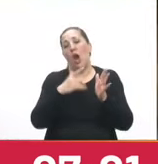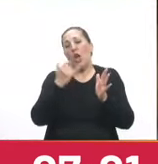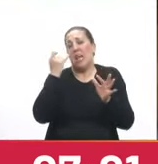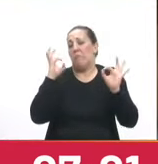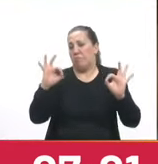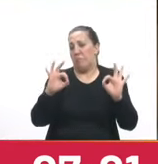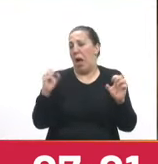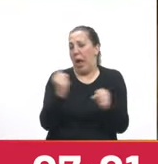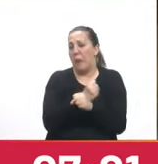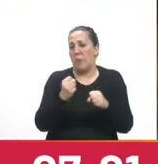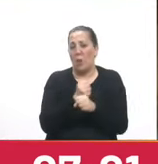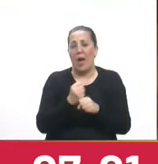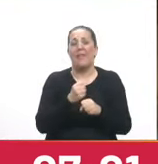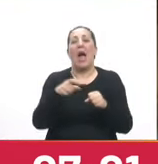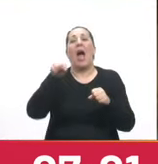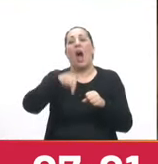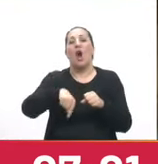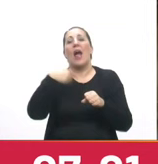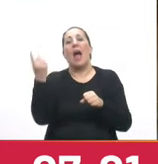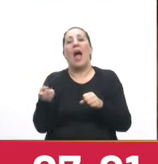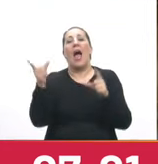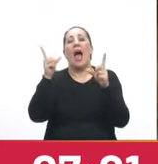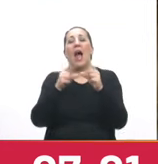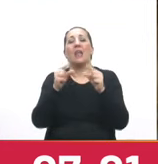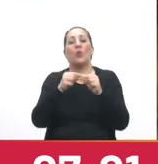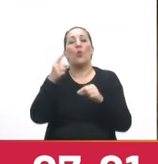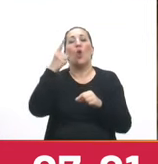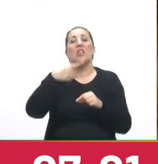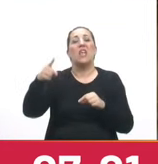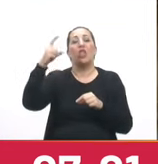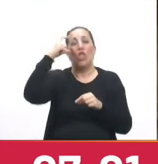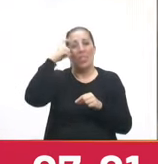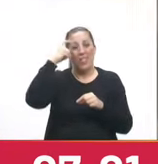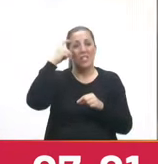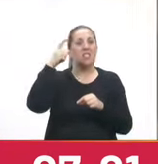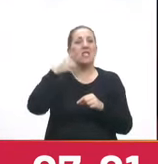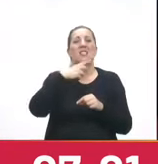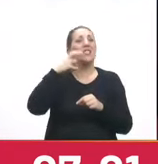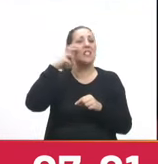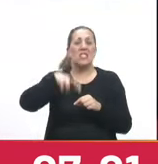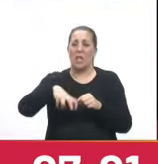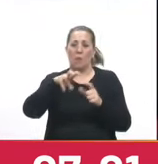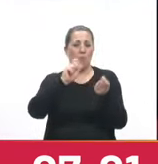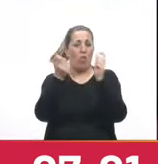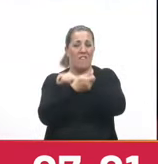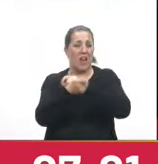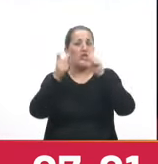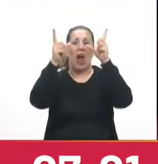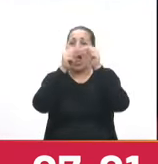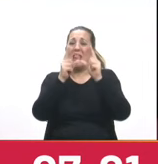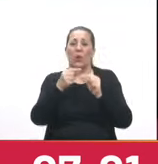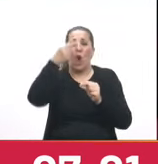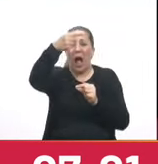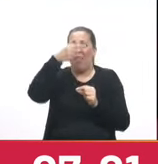ya lo habían puesto como condición digo que se aprobara la ley de bases para hacer el pacto de mayo y otro tercer punto a destacar y lo mencionaba un poco